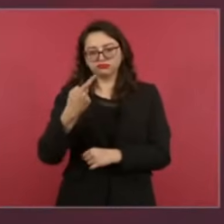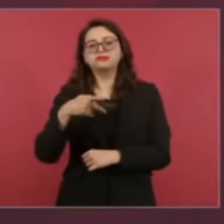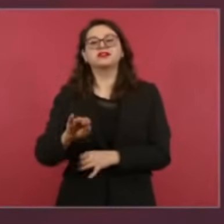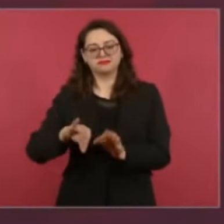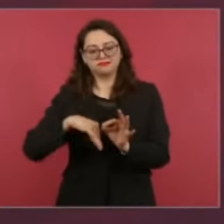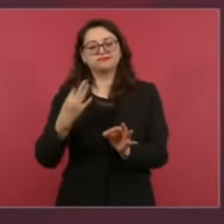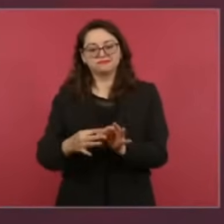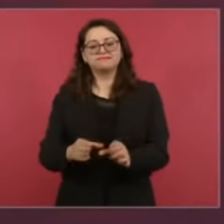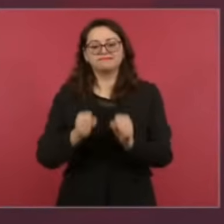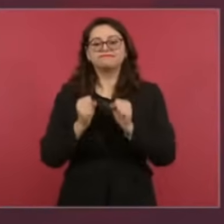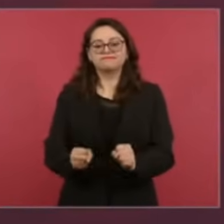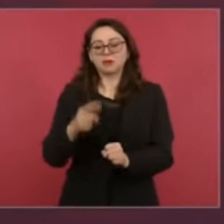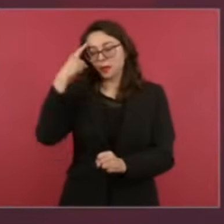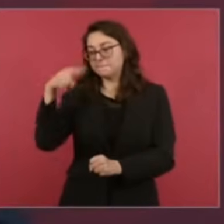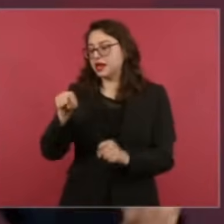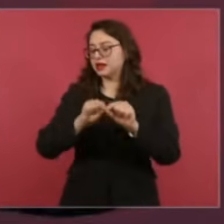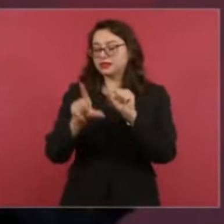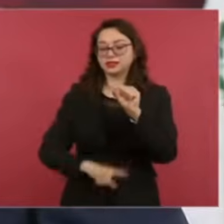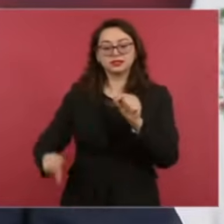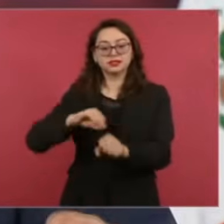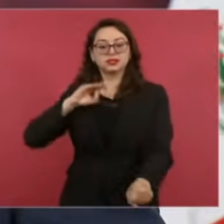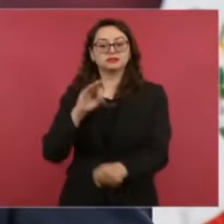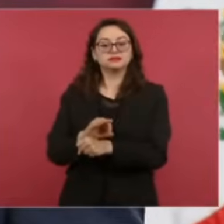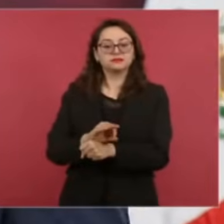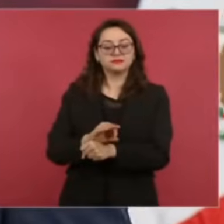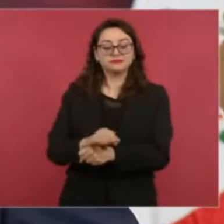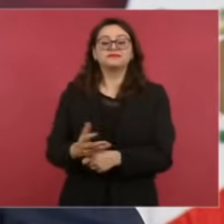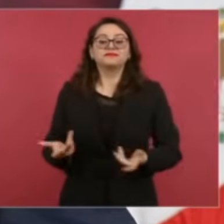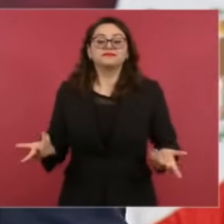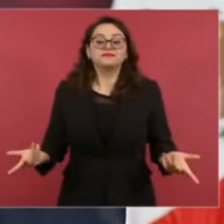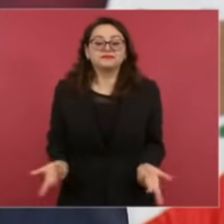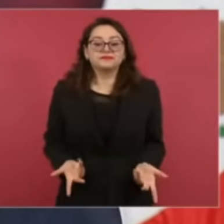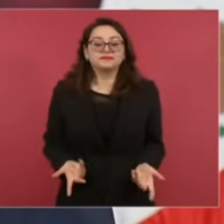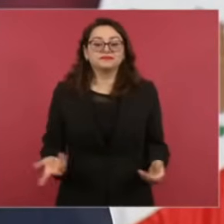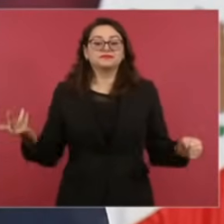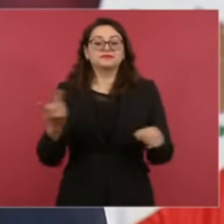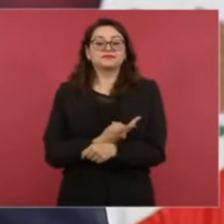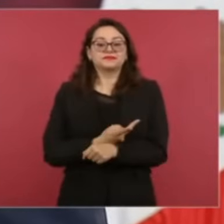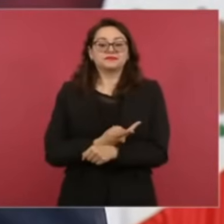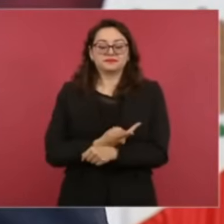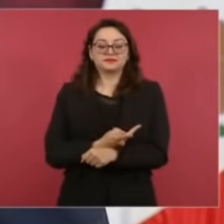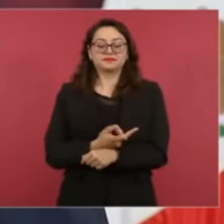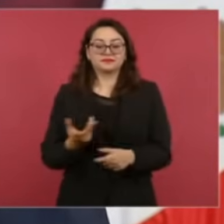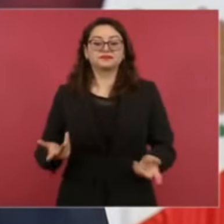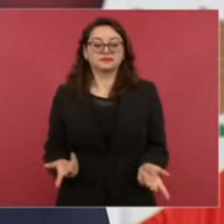Entonces, eso pues nos trae muy molestos. ¿En qué